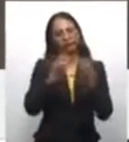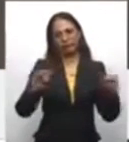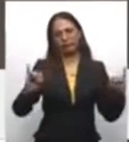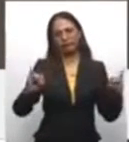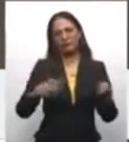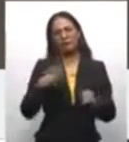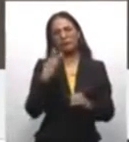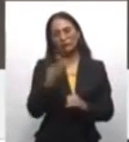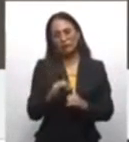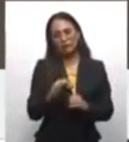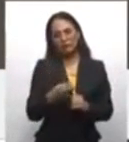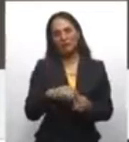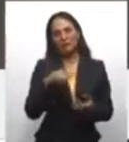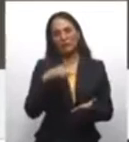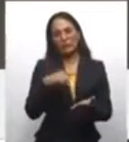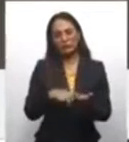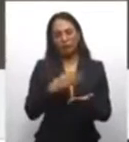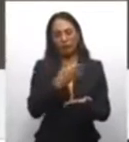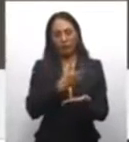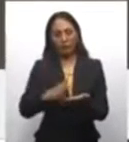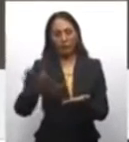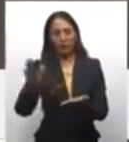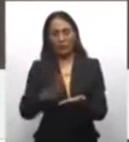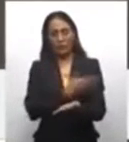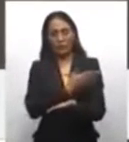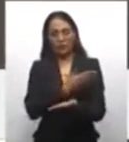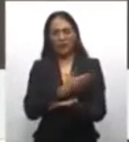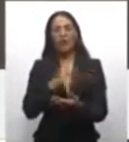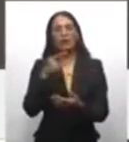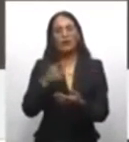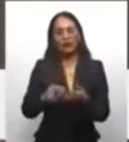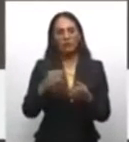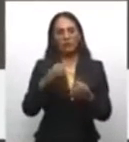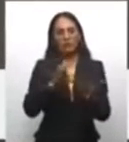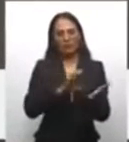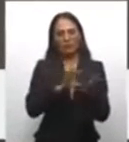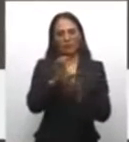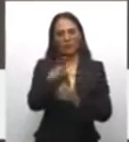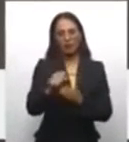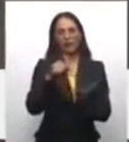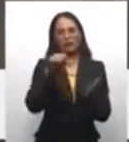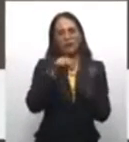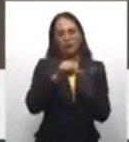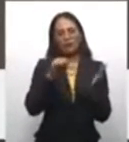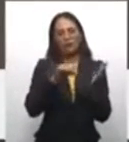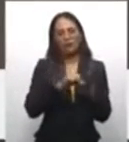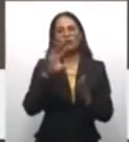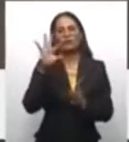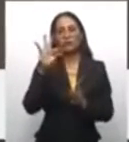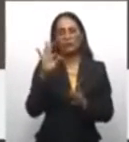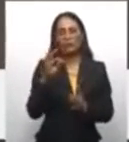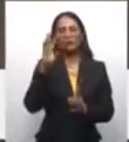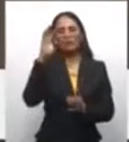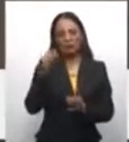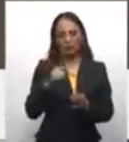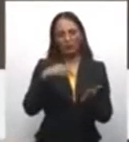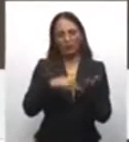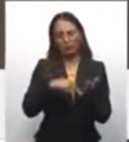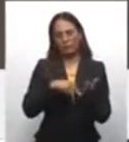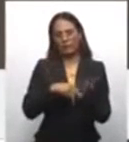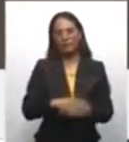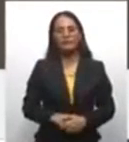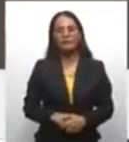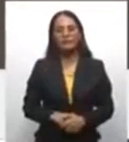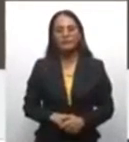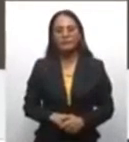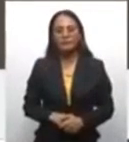se violentaría el principio de división de poderes consagrado en el artículo 49 de la Constitución Federal. En